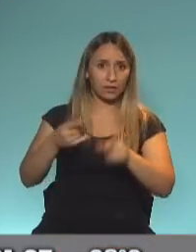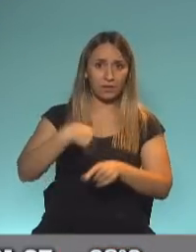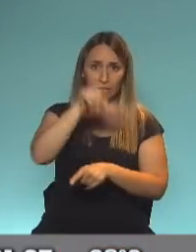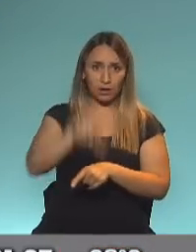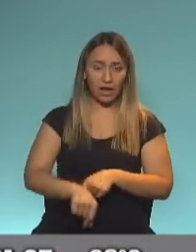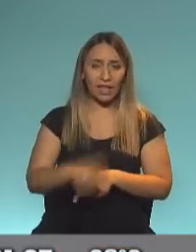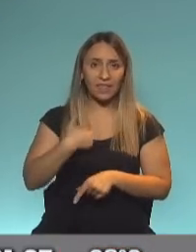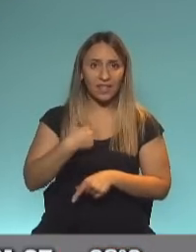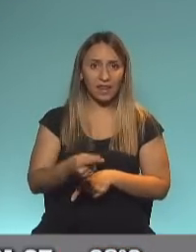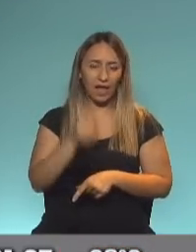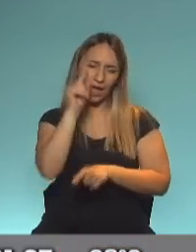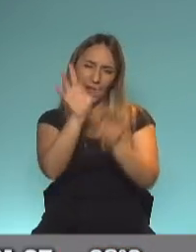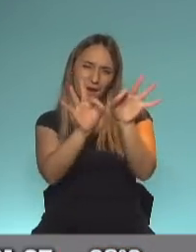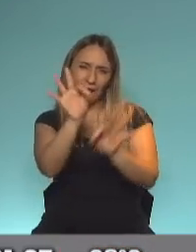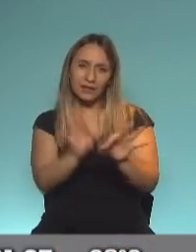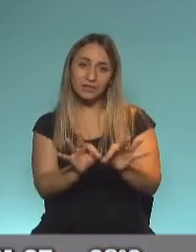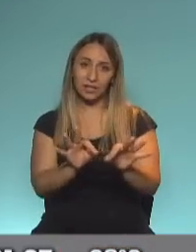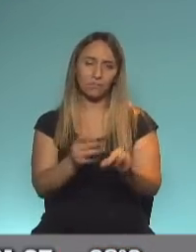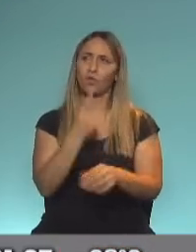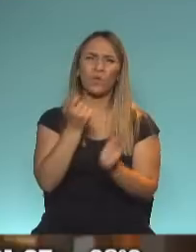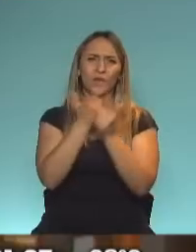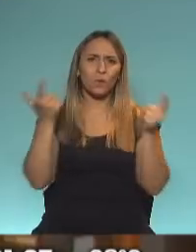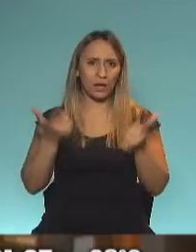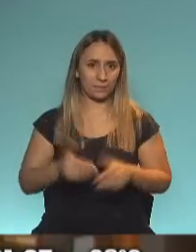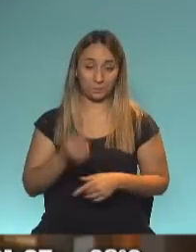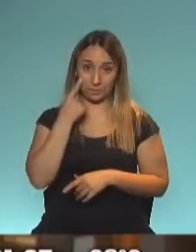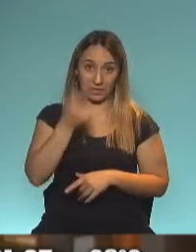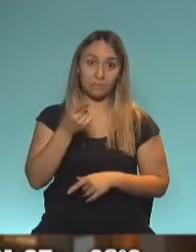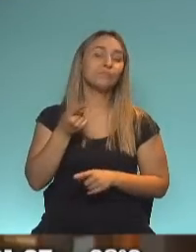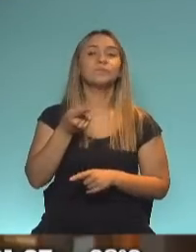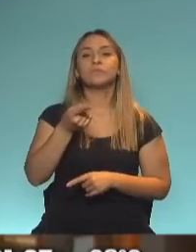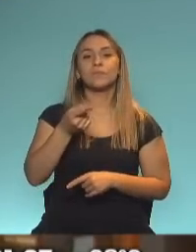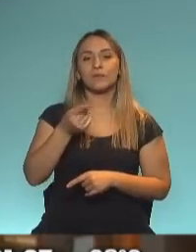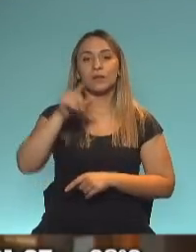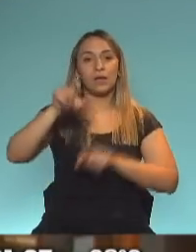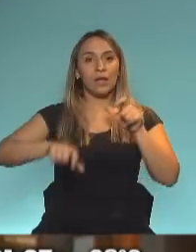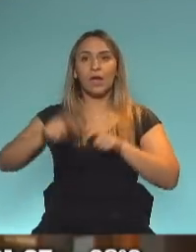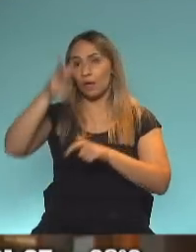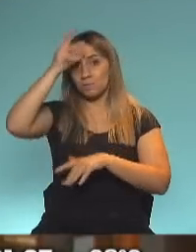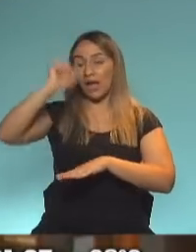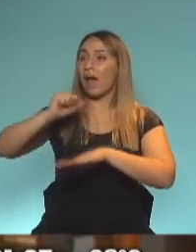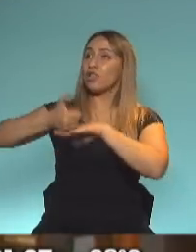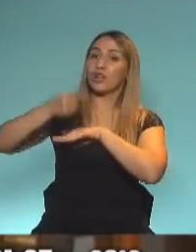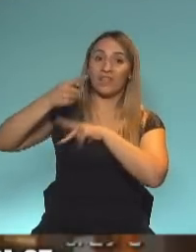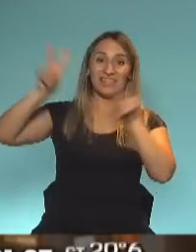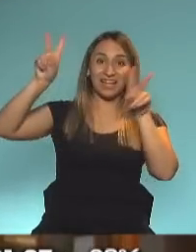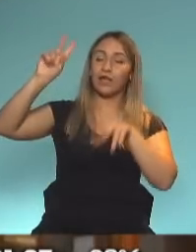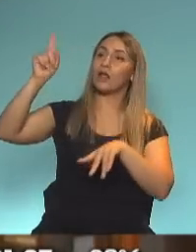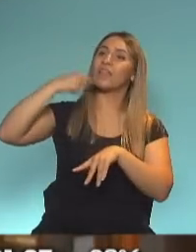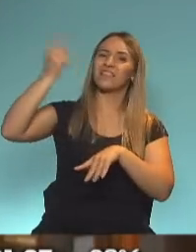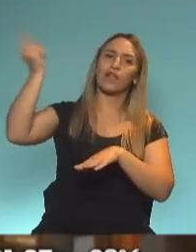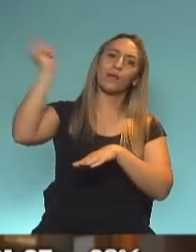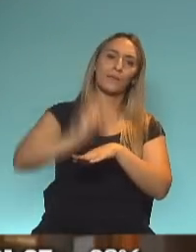Argentina. No le quepa ninguna duda. Mire, ha habido embajadores extranjeros que han dicho que venían a arreglar la justicia